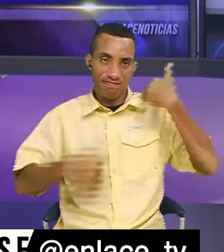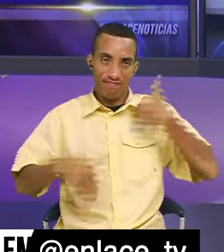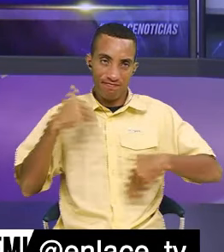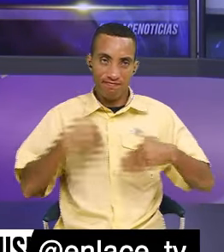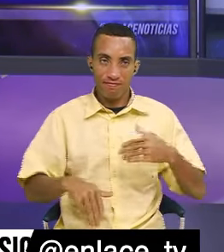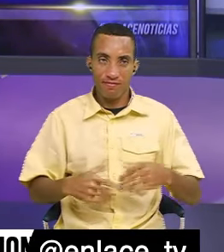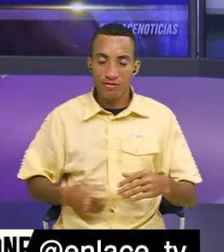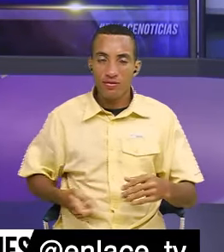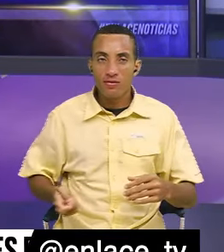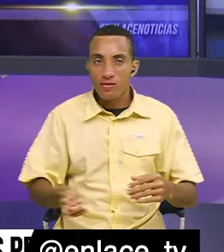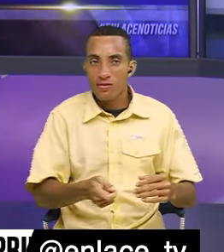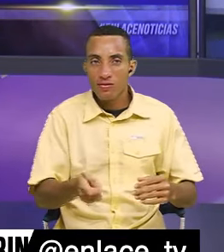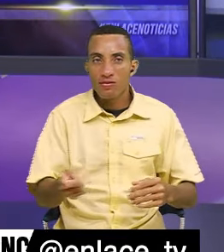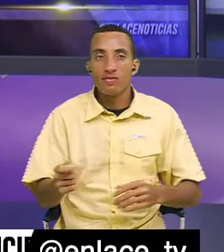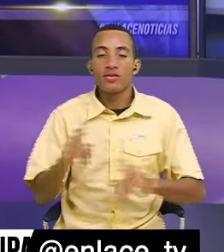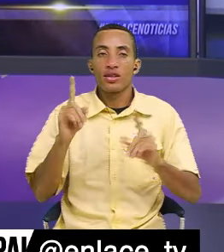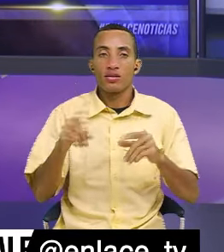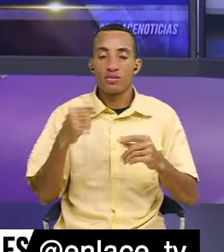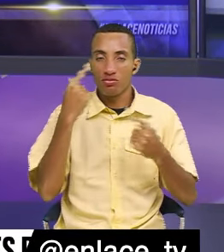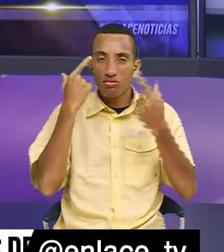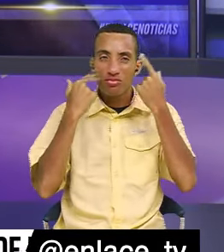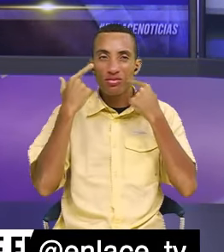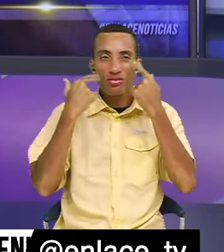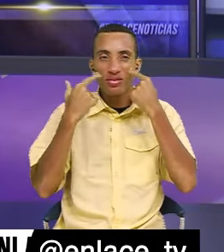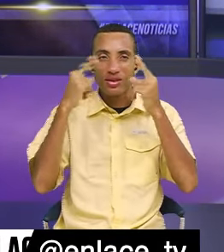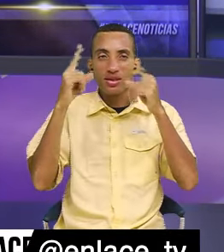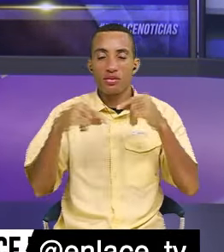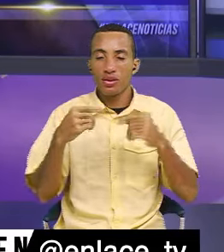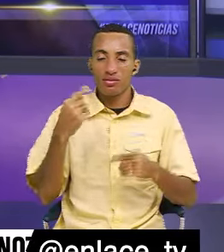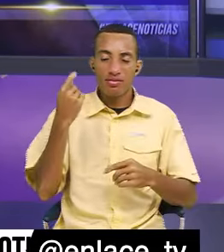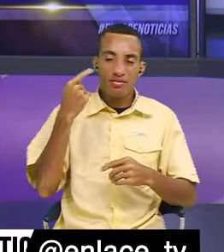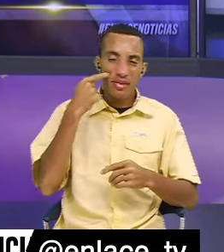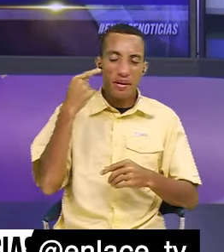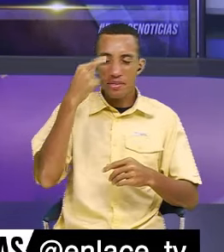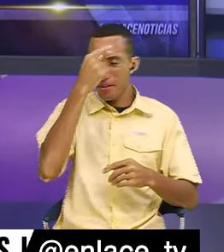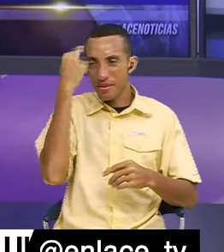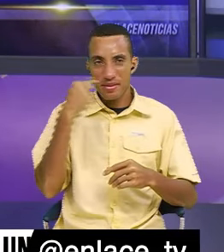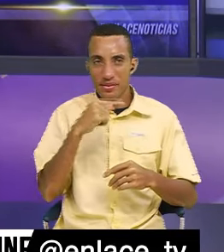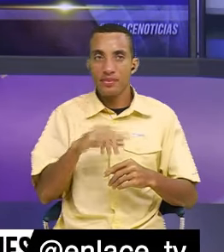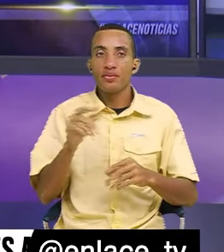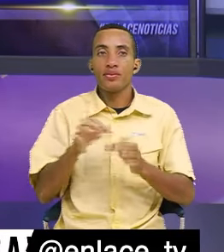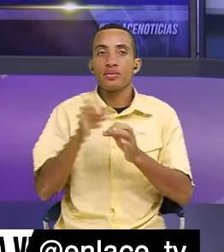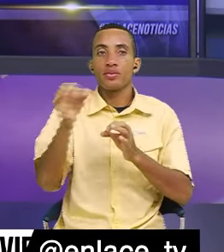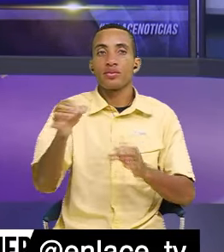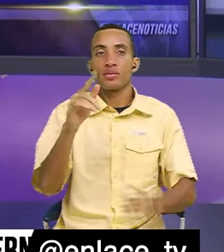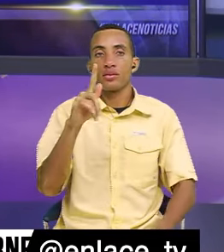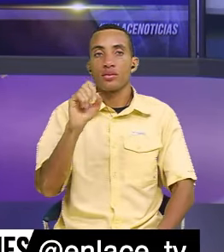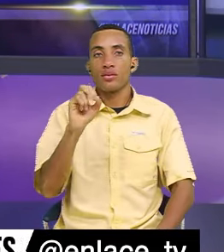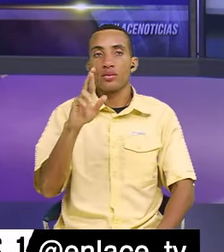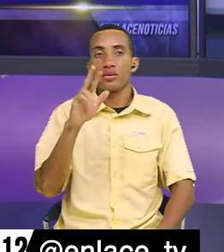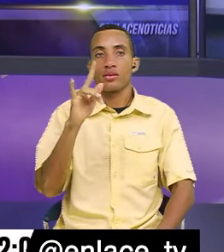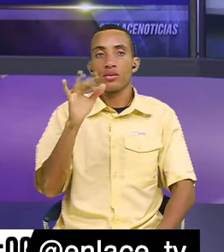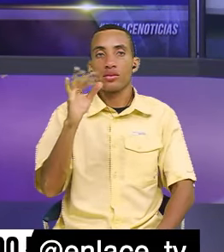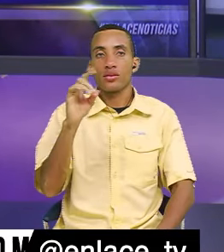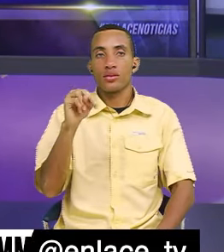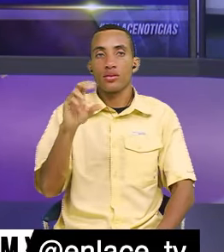blanca en sus extremidades y rostro. Uno de estos se presentó en el corregimiento La Fortuna y el otro en el barrio Escredial.